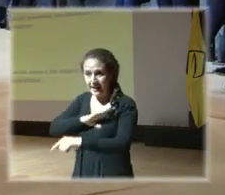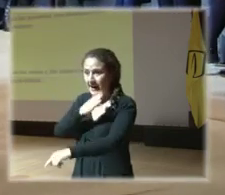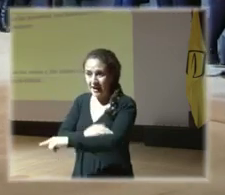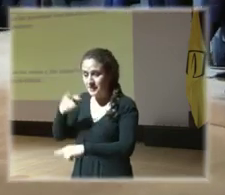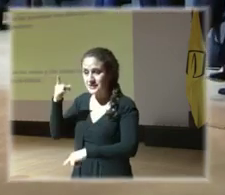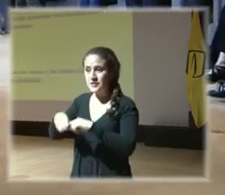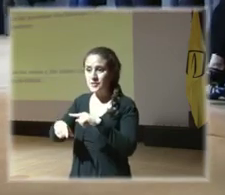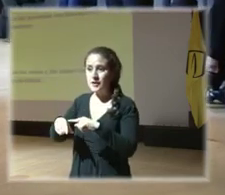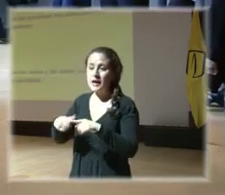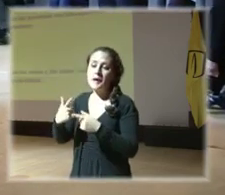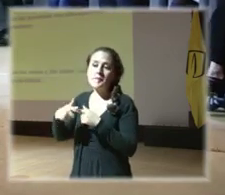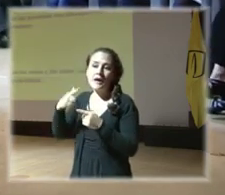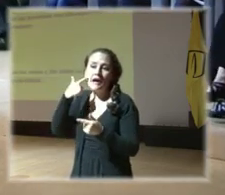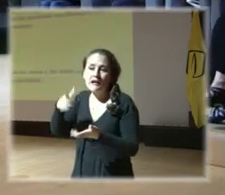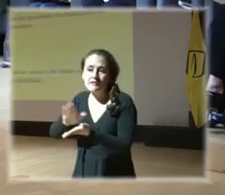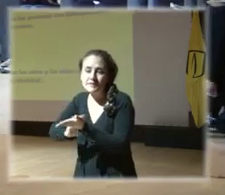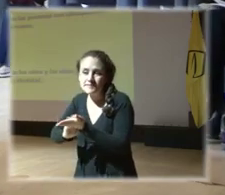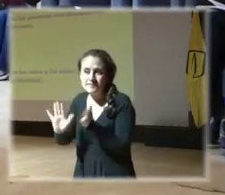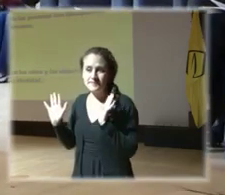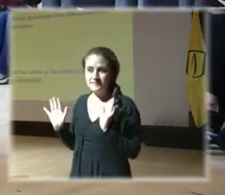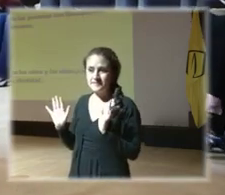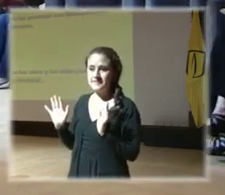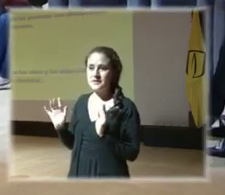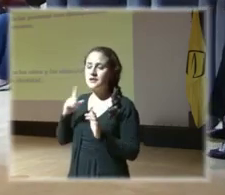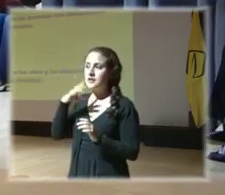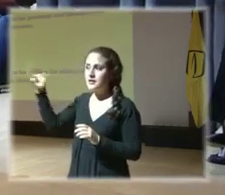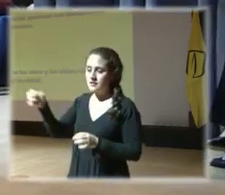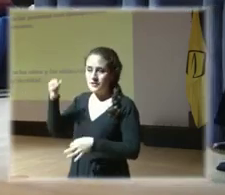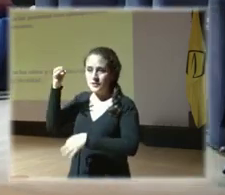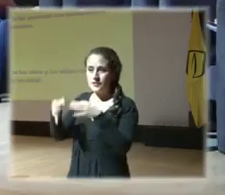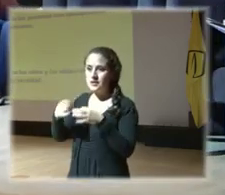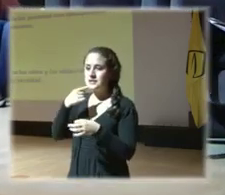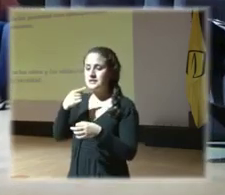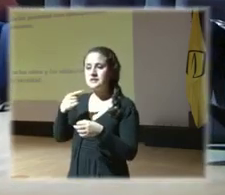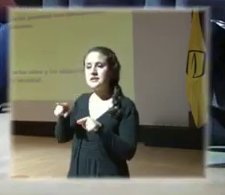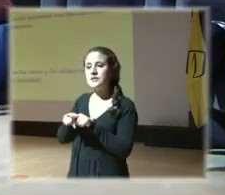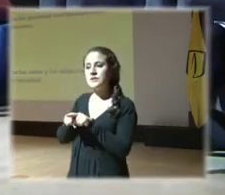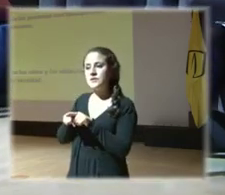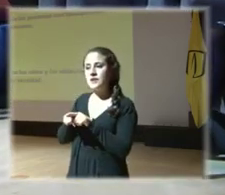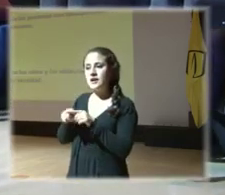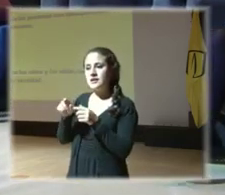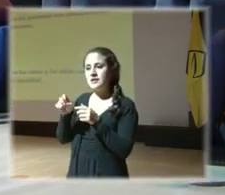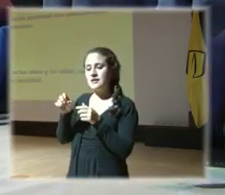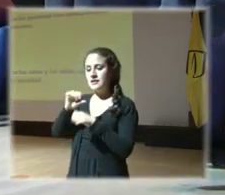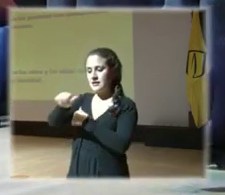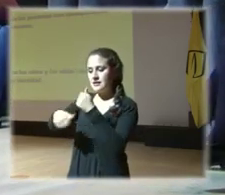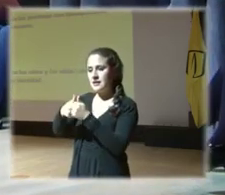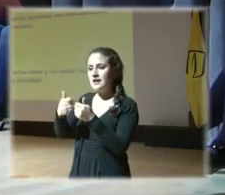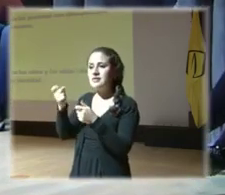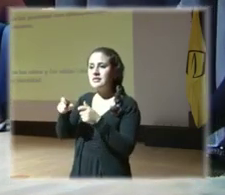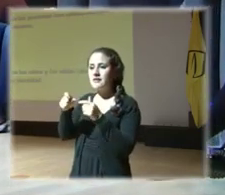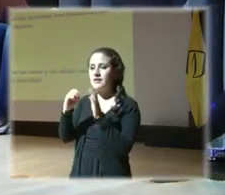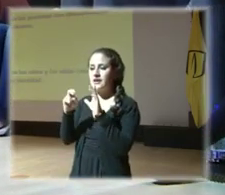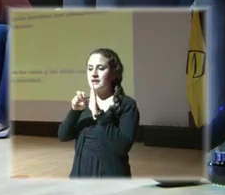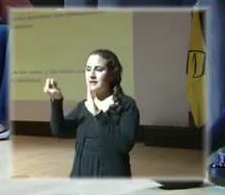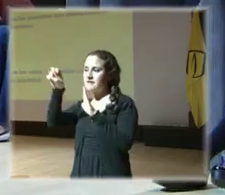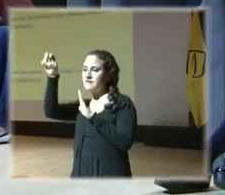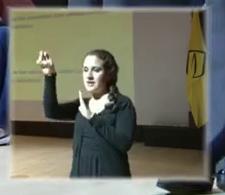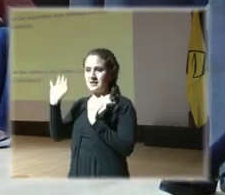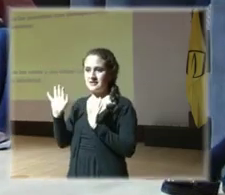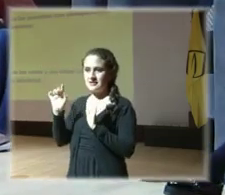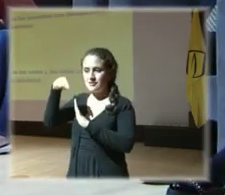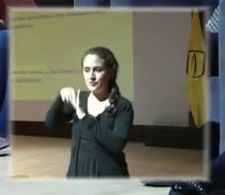a graduarla. Y se le pidió al juez de primera instancia que graduara, ¿no?, la incapacidad de Ricardo,